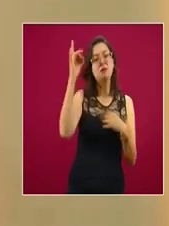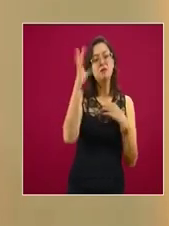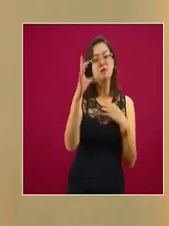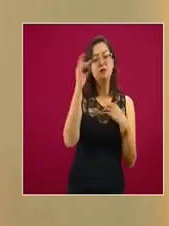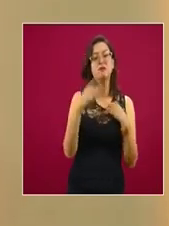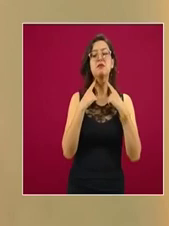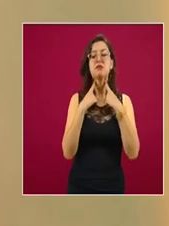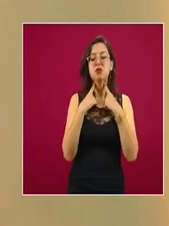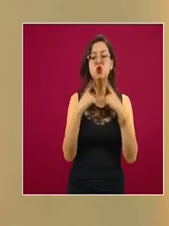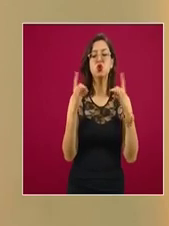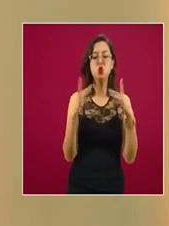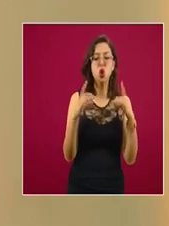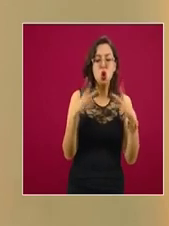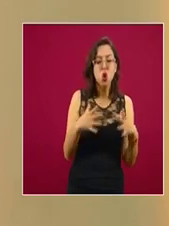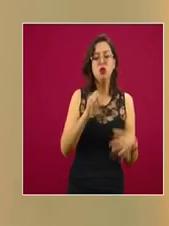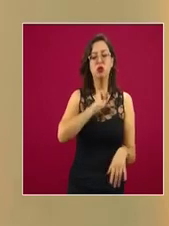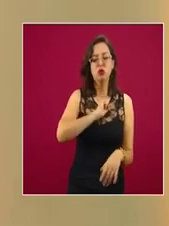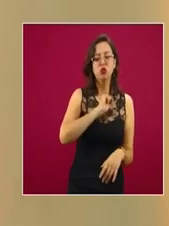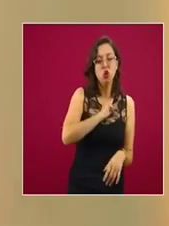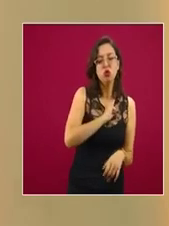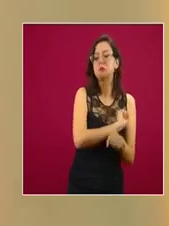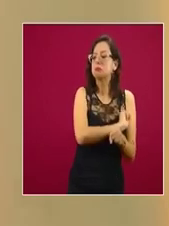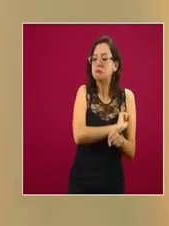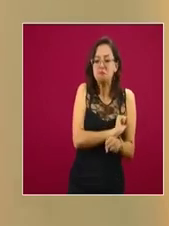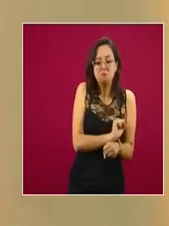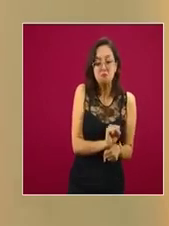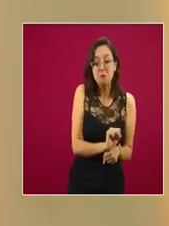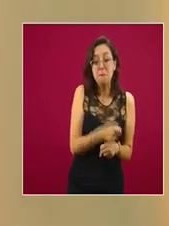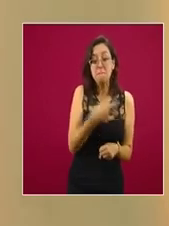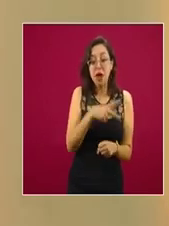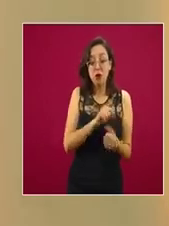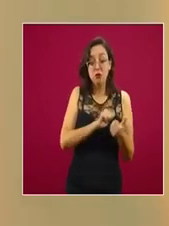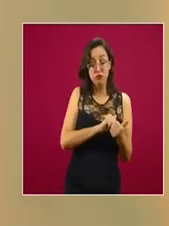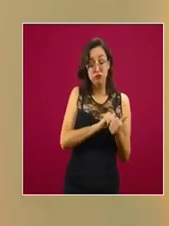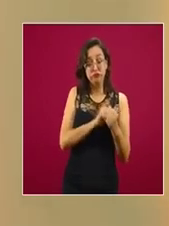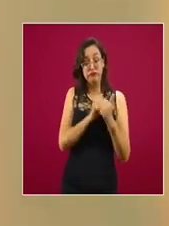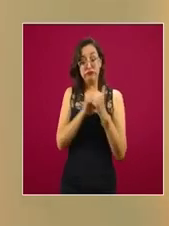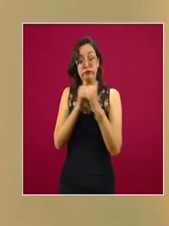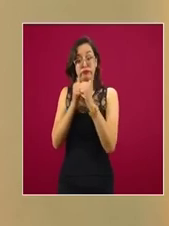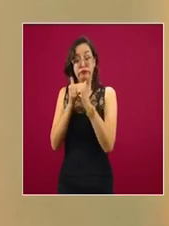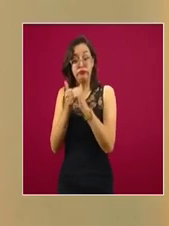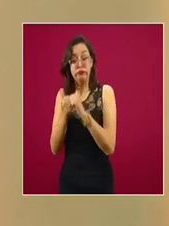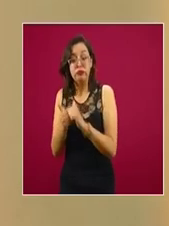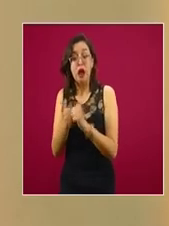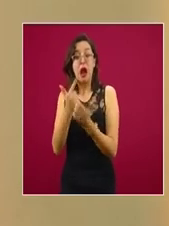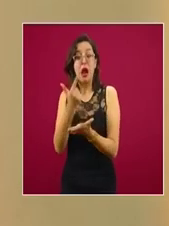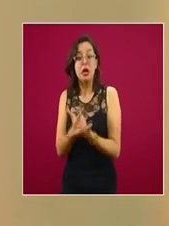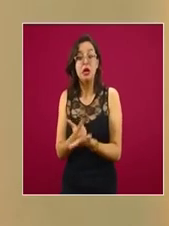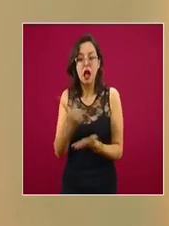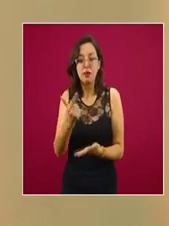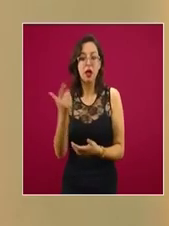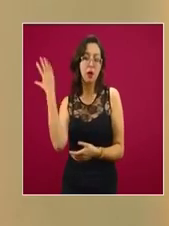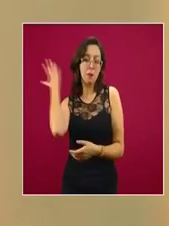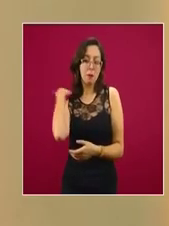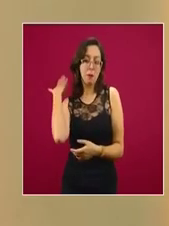tos, son los síntomas más comunes, pero cuando presenta la forma grave es que empieza a complicarse con